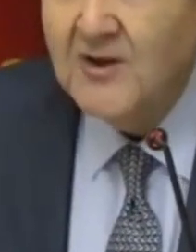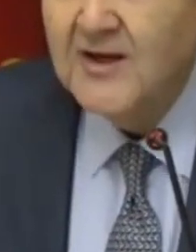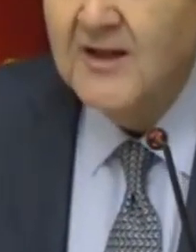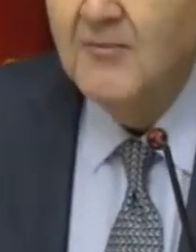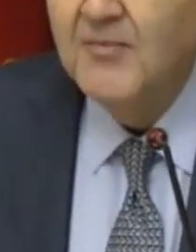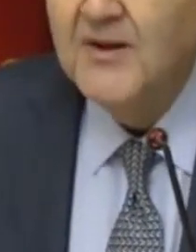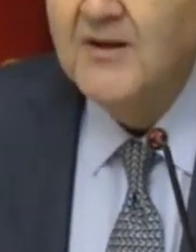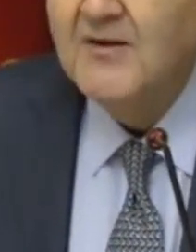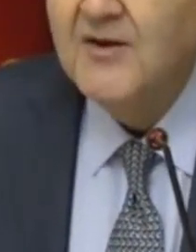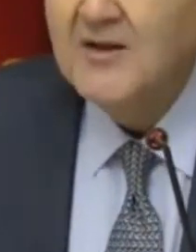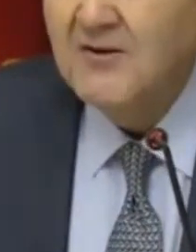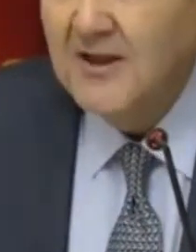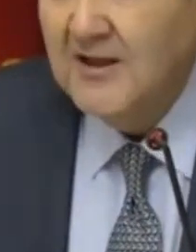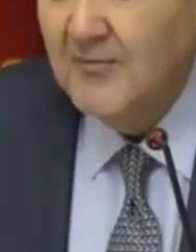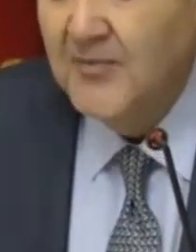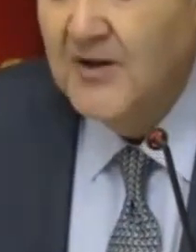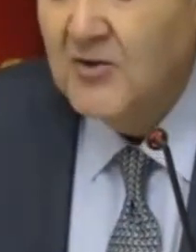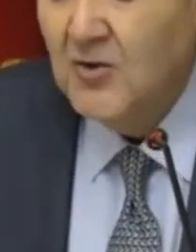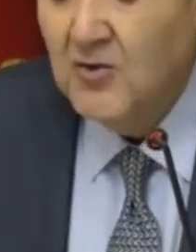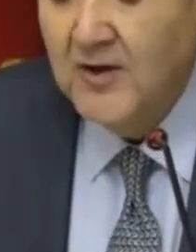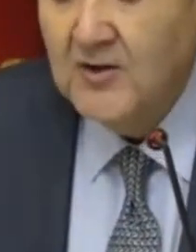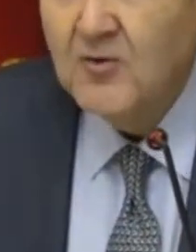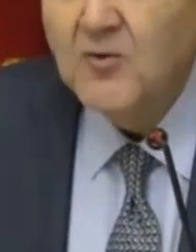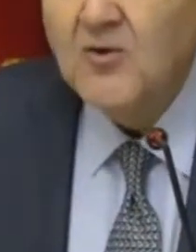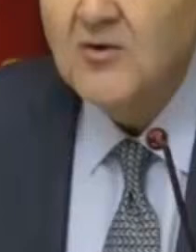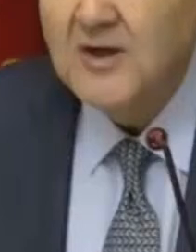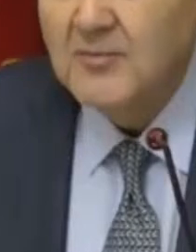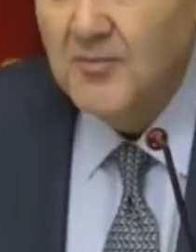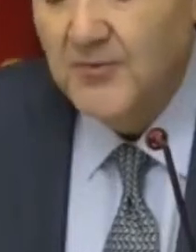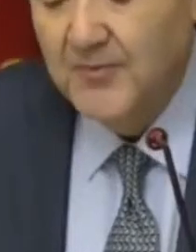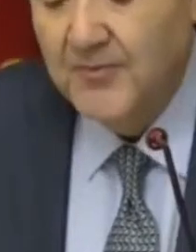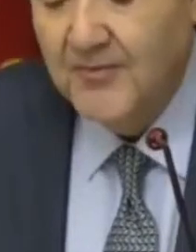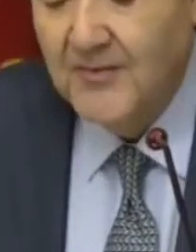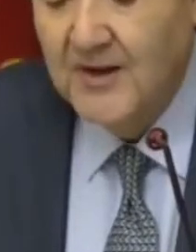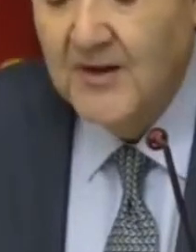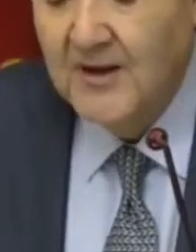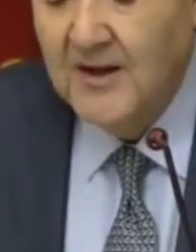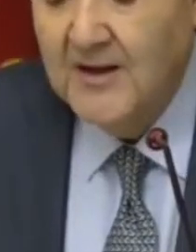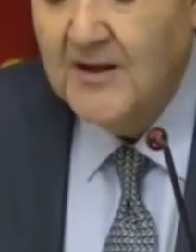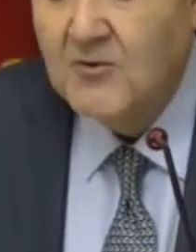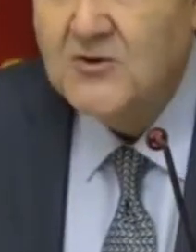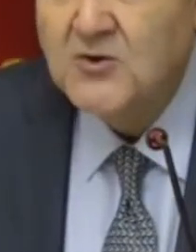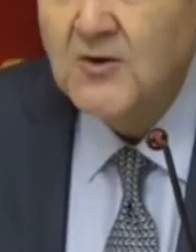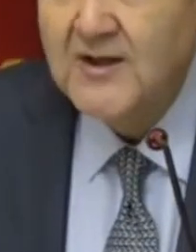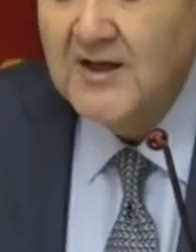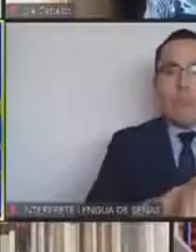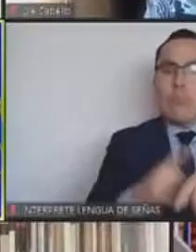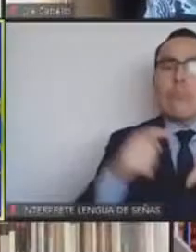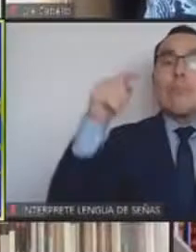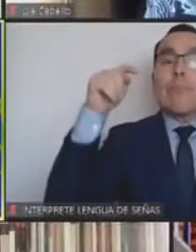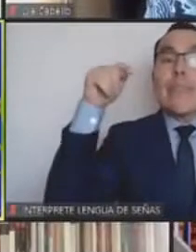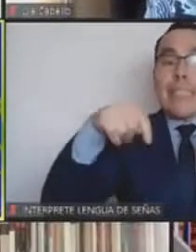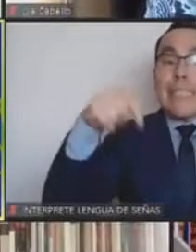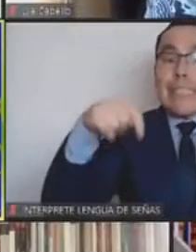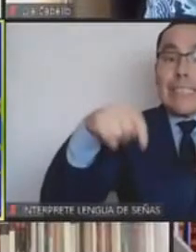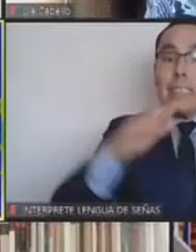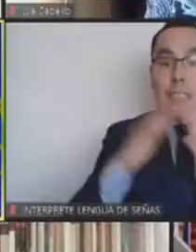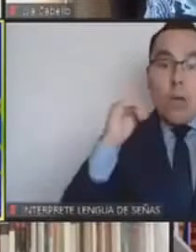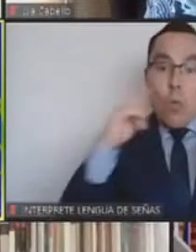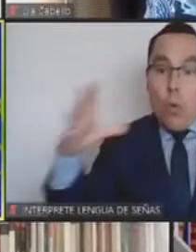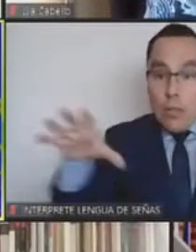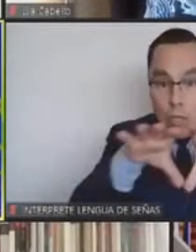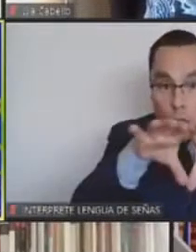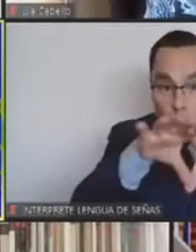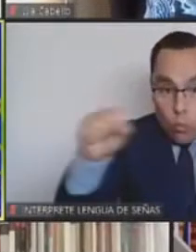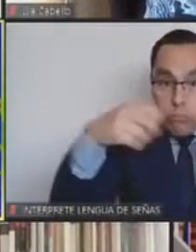menor dificultad y efectividad. Todo esto en un corto tiempo. Esta consolidación del Poder